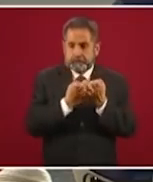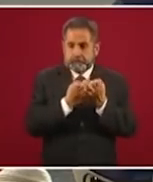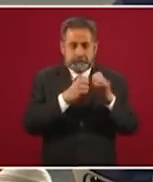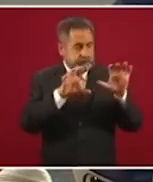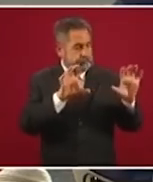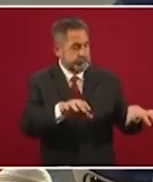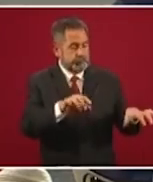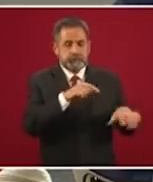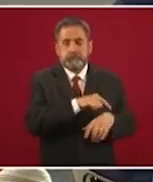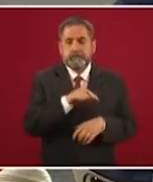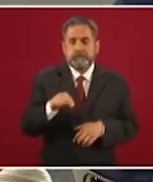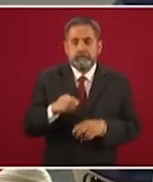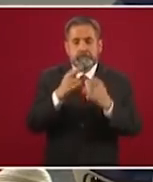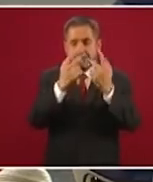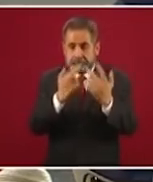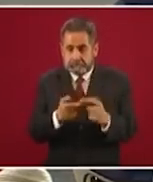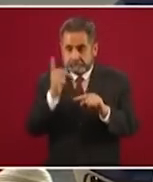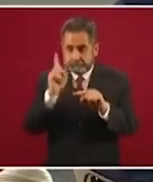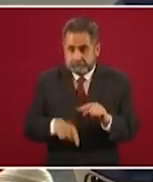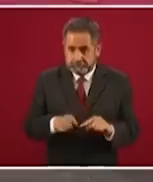se destruyan